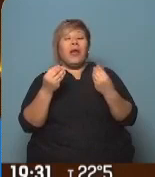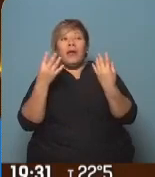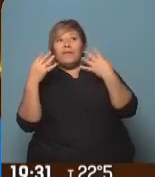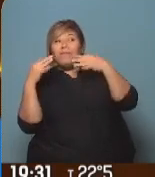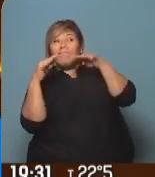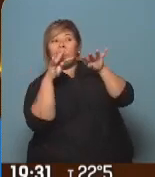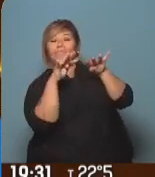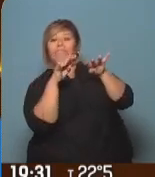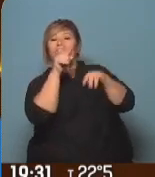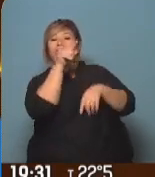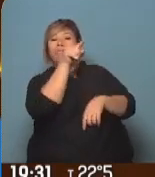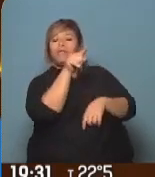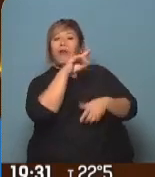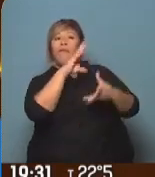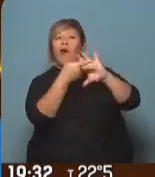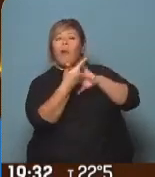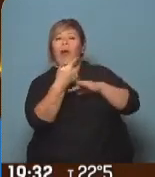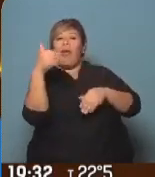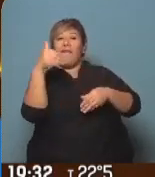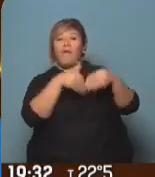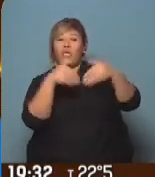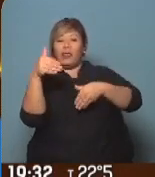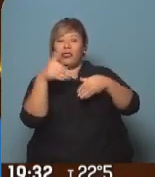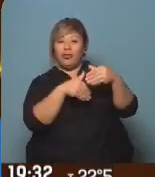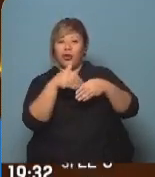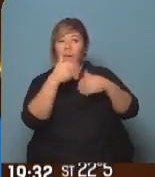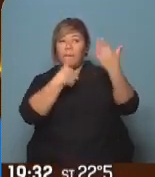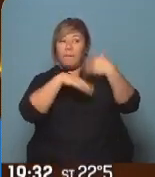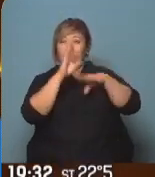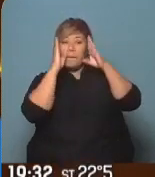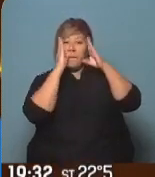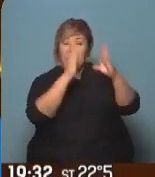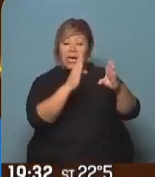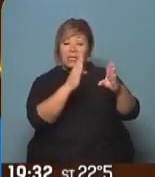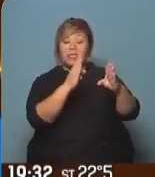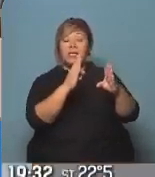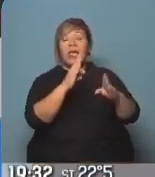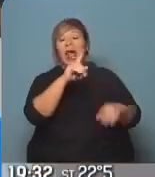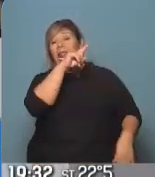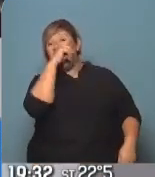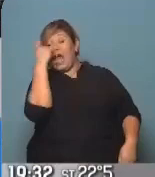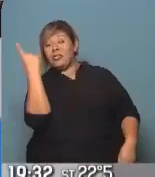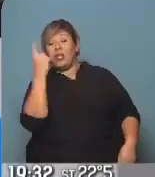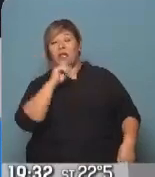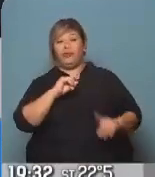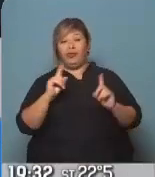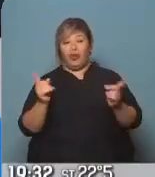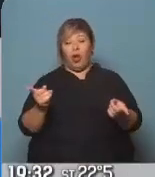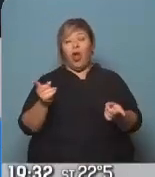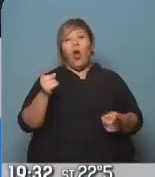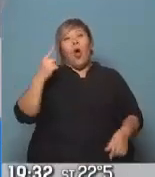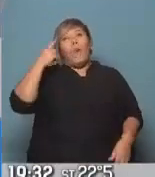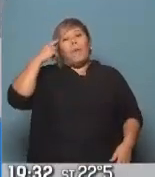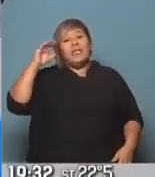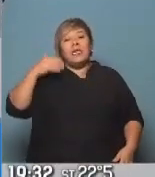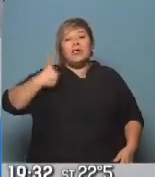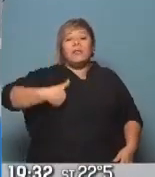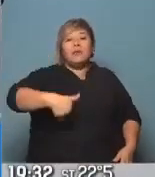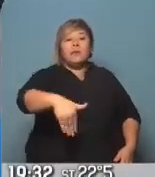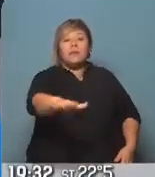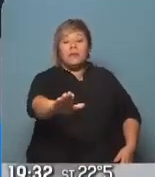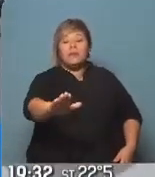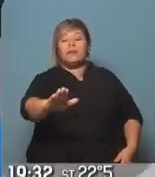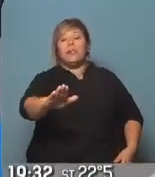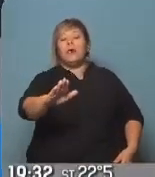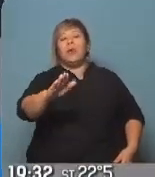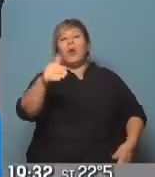elementos locales de la elección y no tanto sobre las características nacionales o la proyección que se puede hacer en el plano